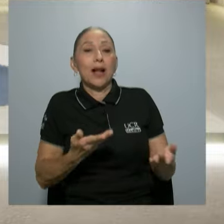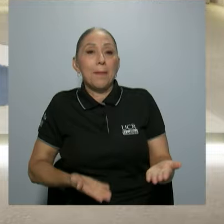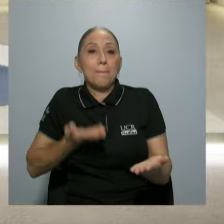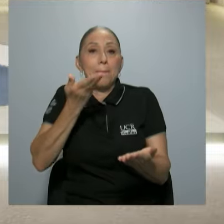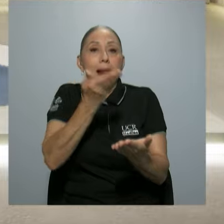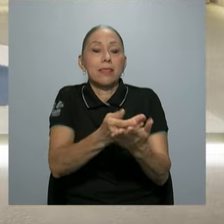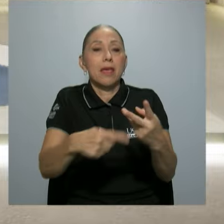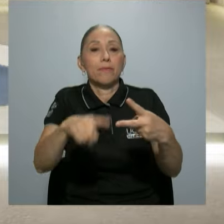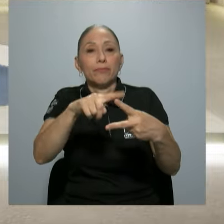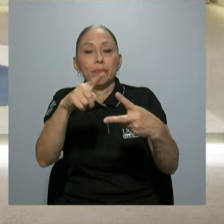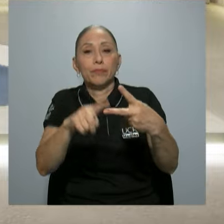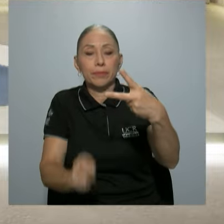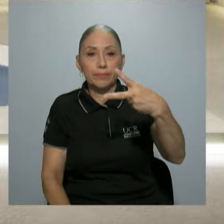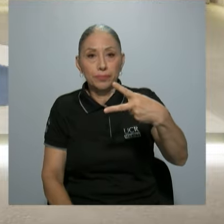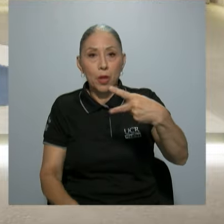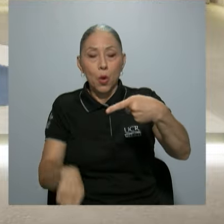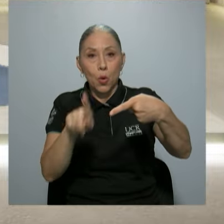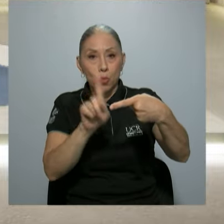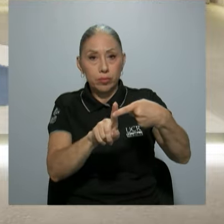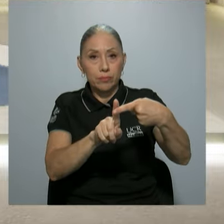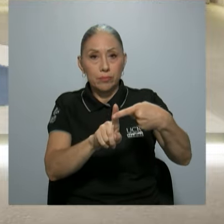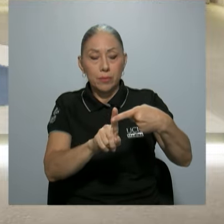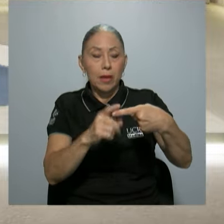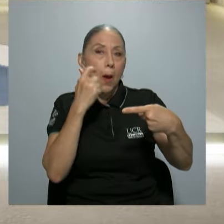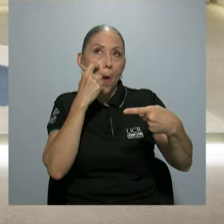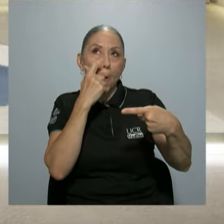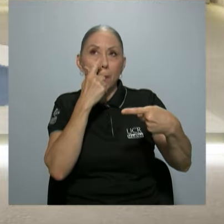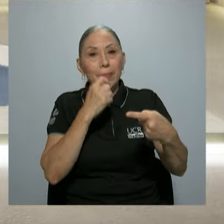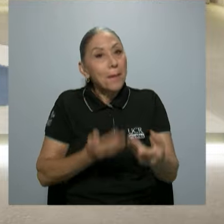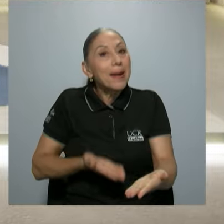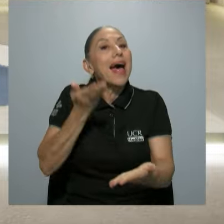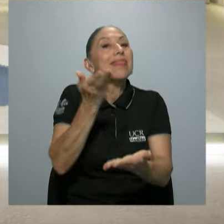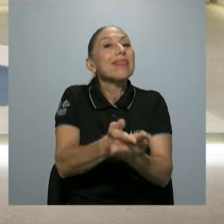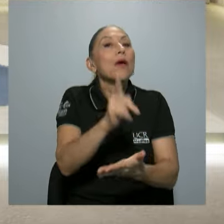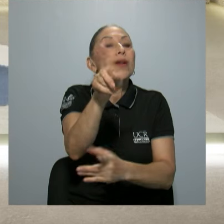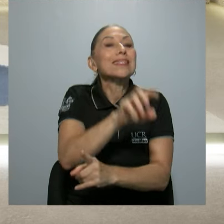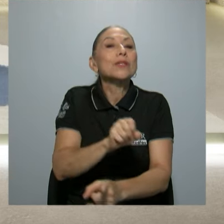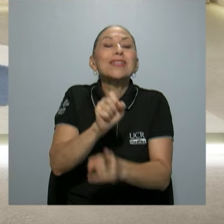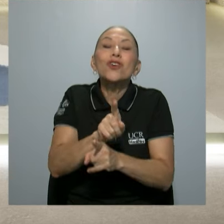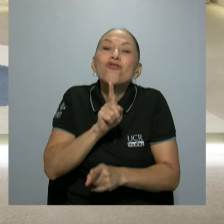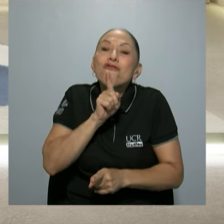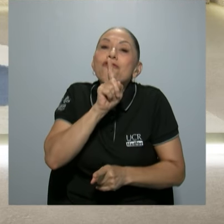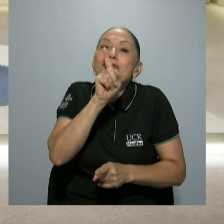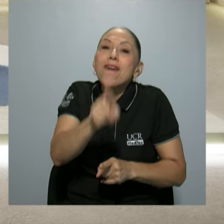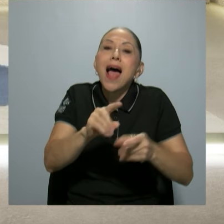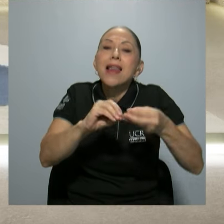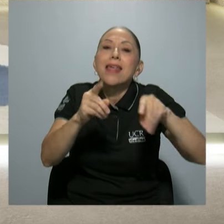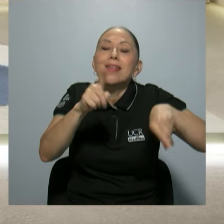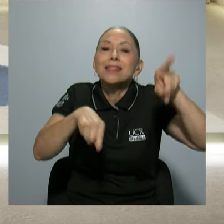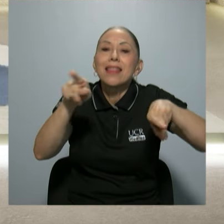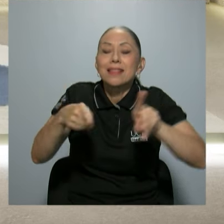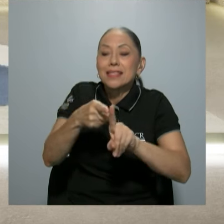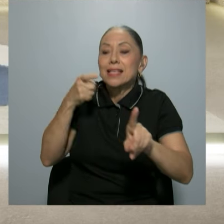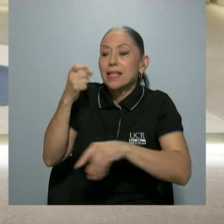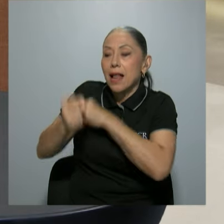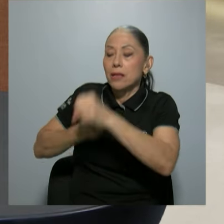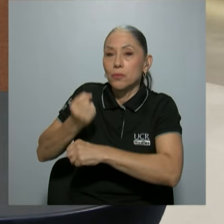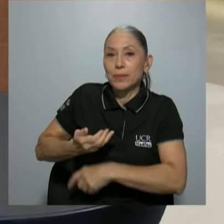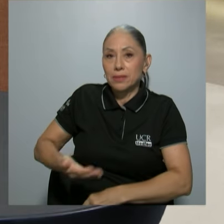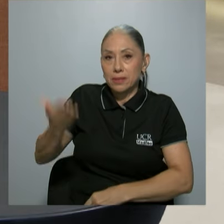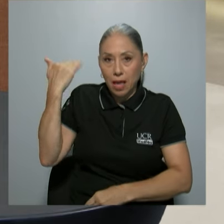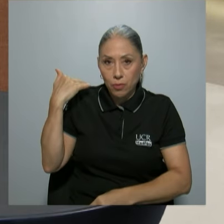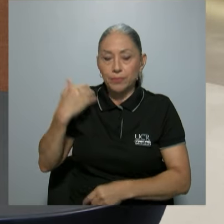cosas. Un dato planteé una realidad que es estadística y la planteé desde el año pasado. Primero, que